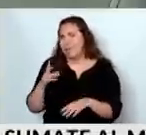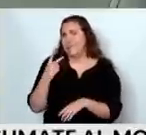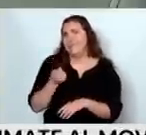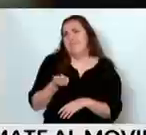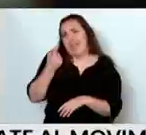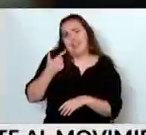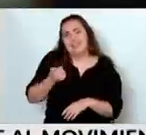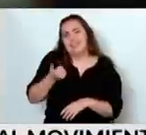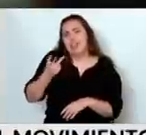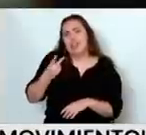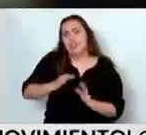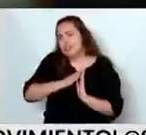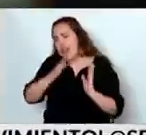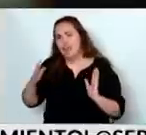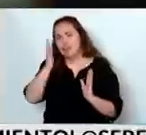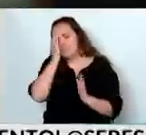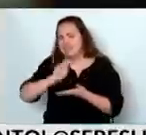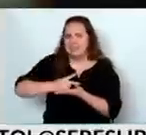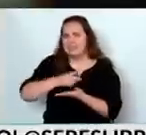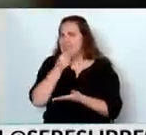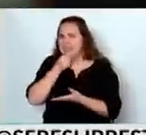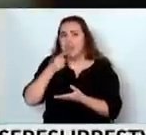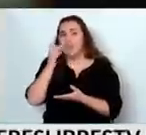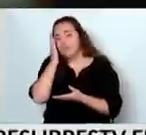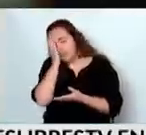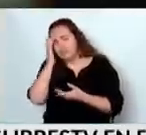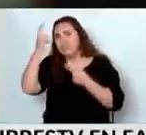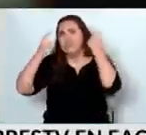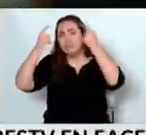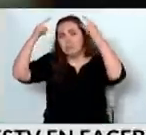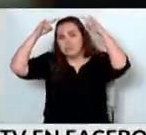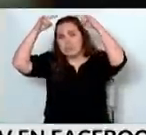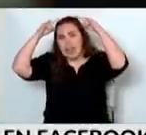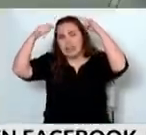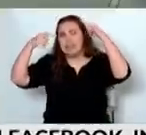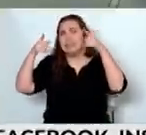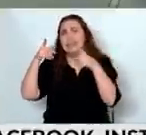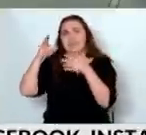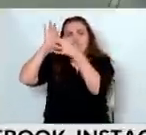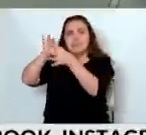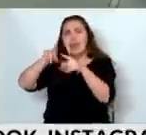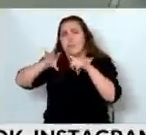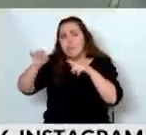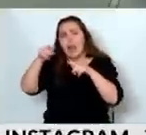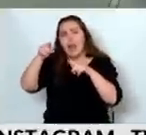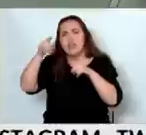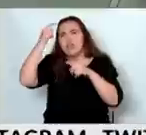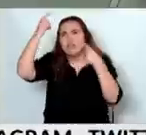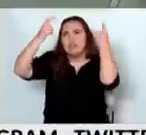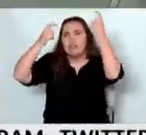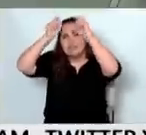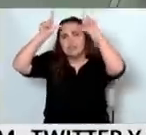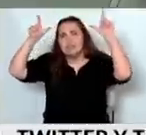Dormía 4 o 5 horas por día. Si dormía y soñaba, eran pesadillas de él, todas relacionadas con él, con que él se perdía o cosas